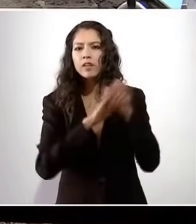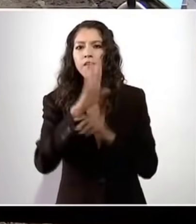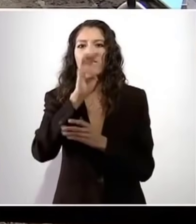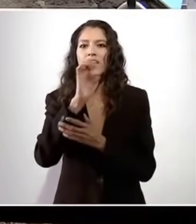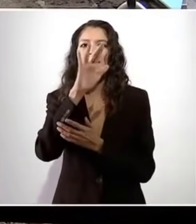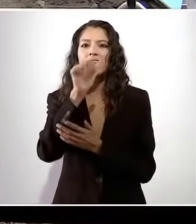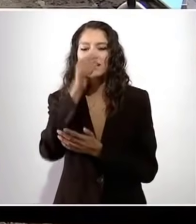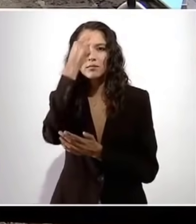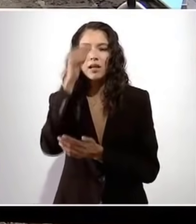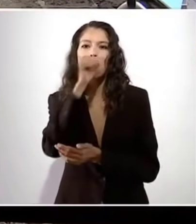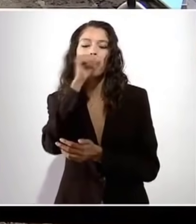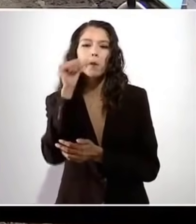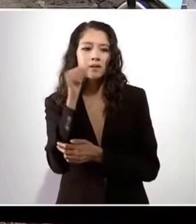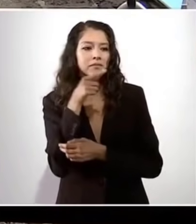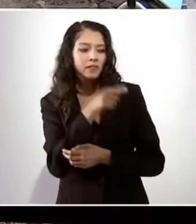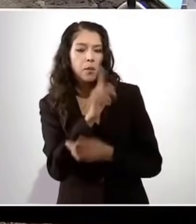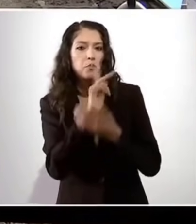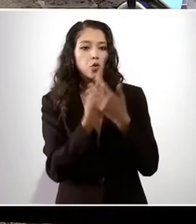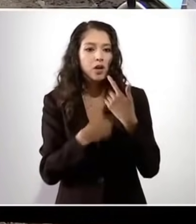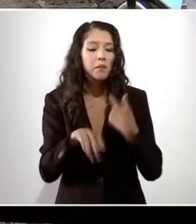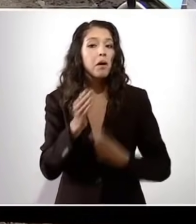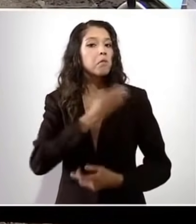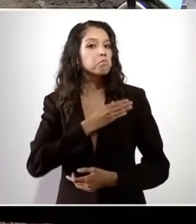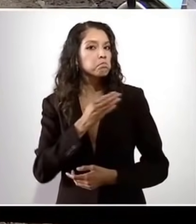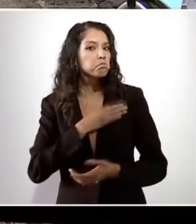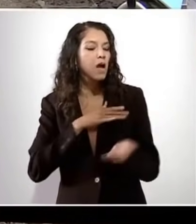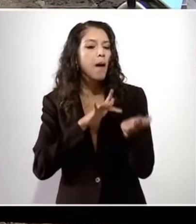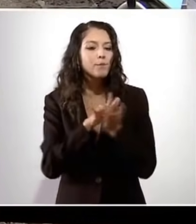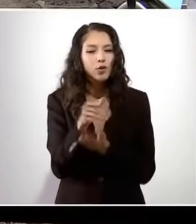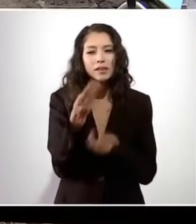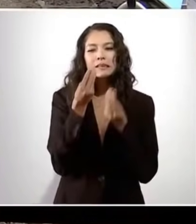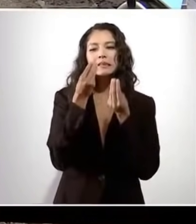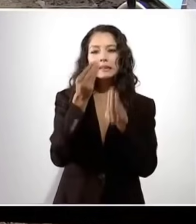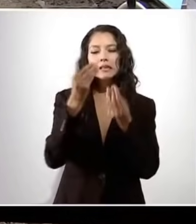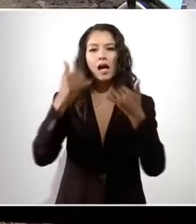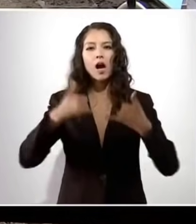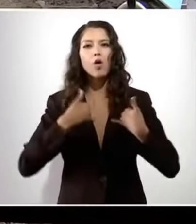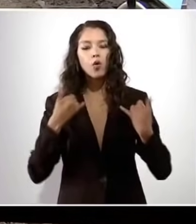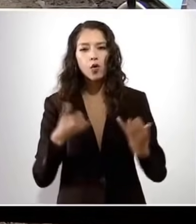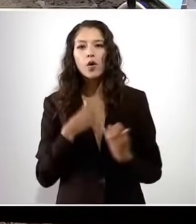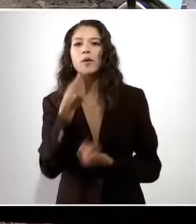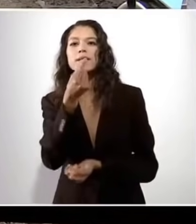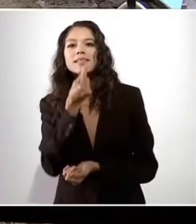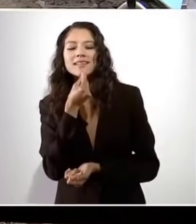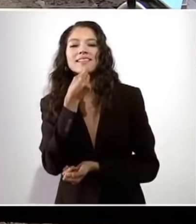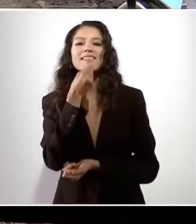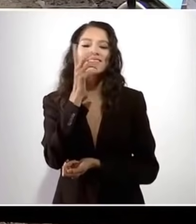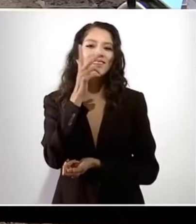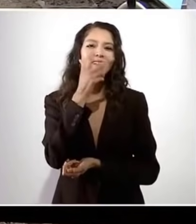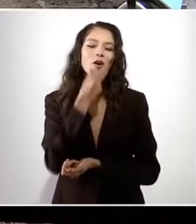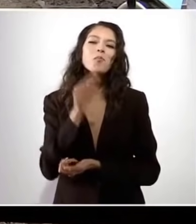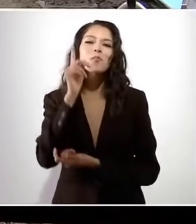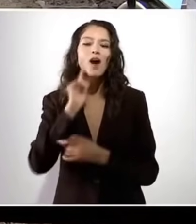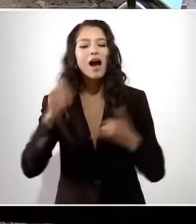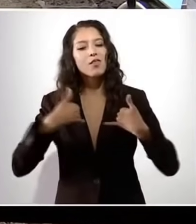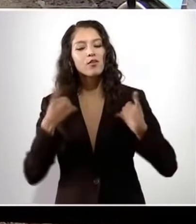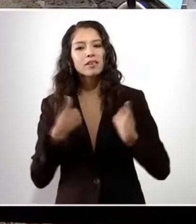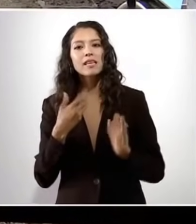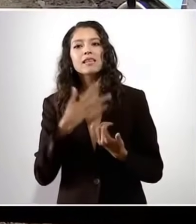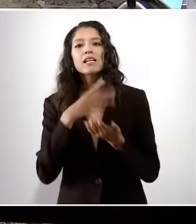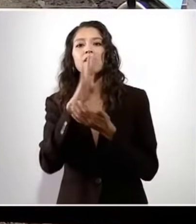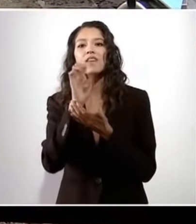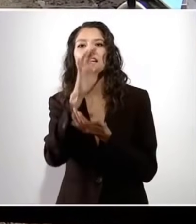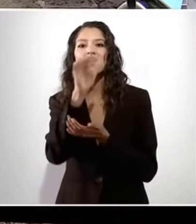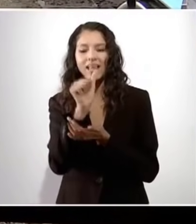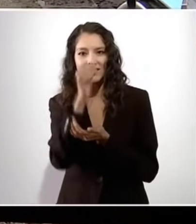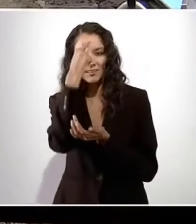Benito Juárez, que es otro programa también noble que ha apoyado mucho a nuestros jóvenes y a nuestros niños y adolescentes, está lo de becas